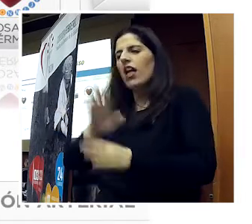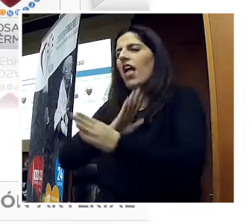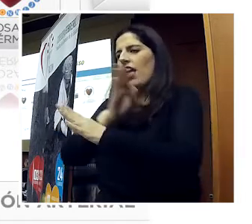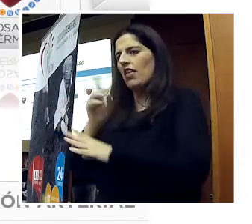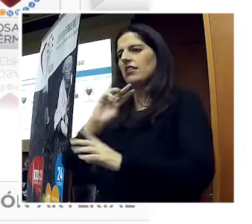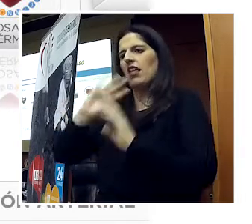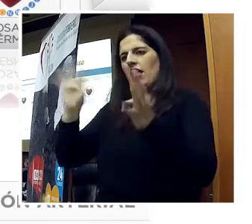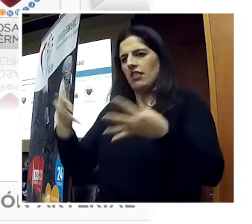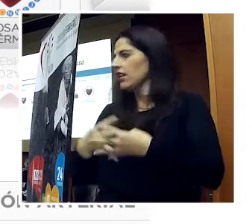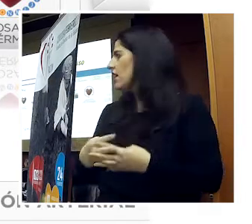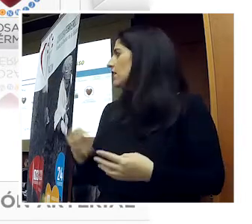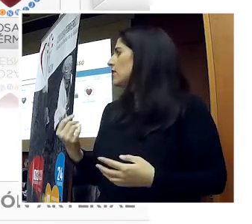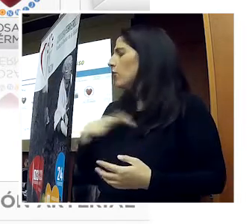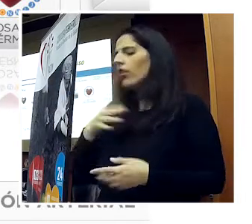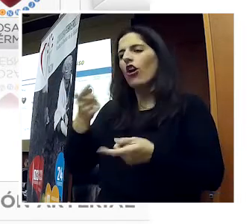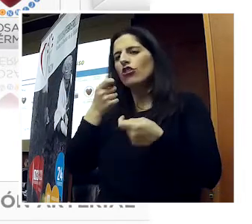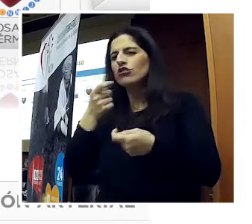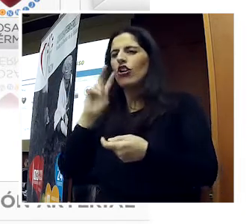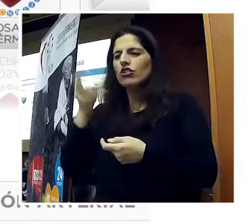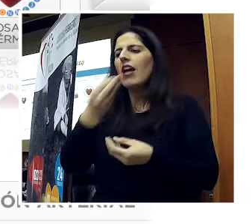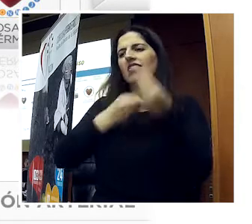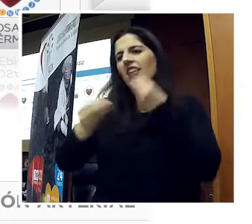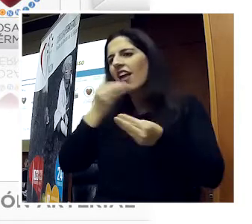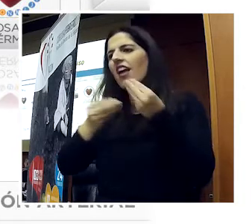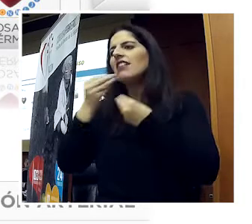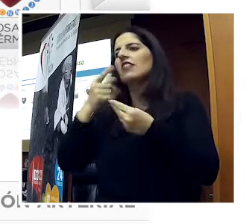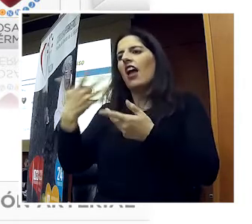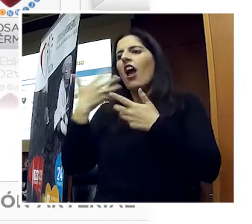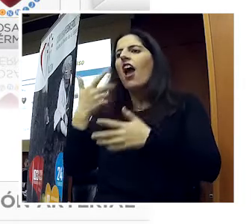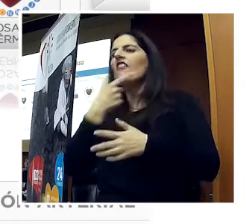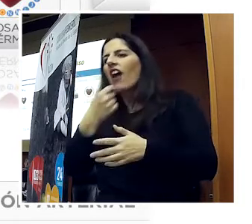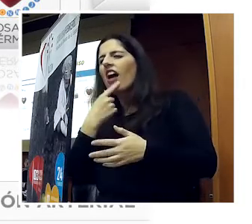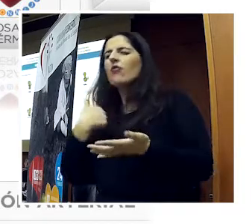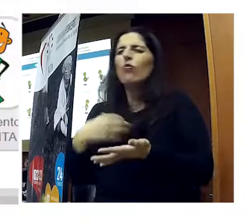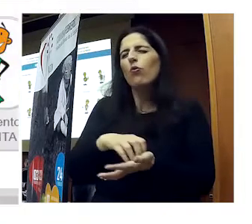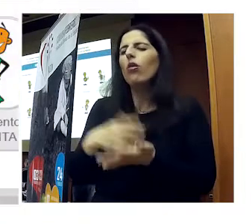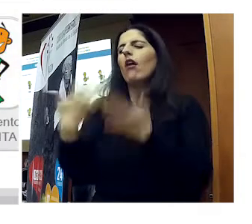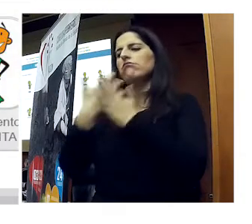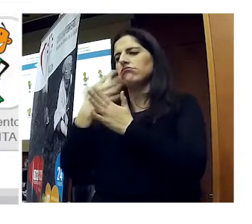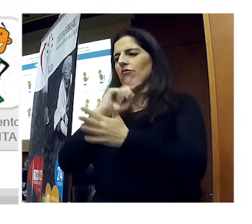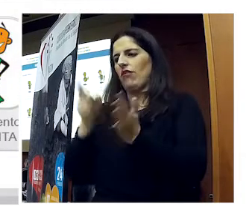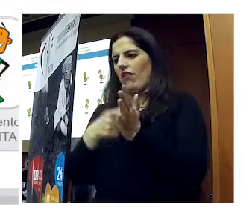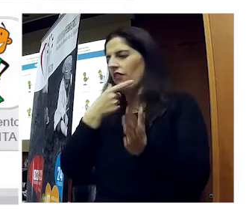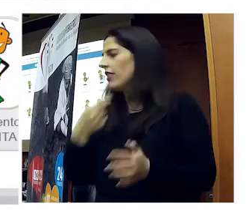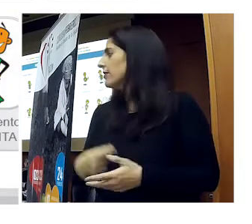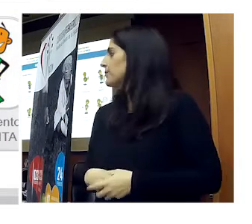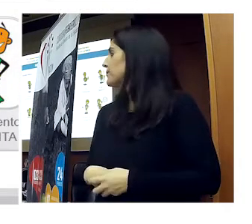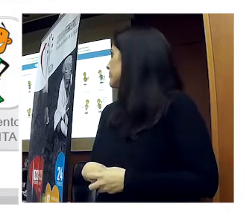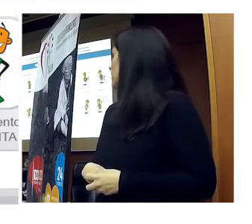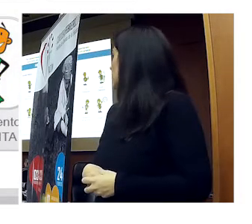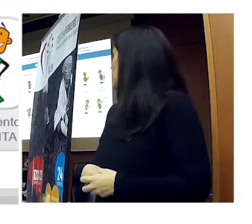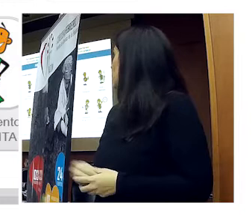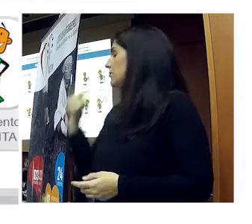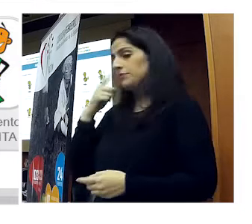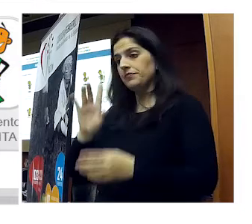los que tengáis la atención, que vais a encontrar medidas fáciles para poder, algunas de las dudas que podáis tener, ¿no? Fijaros, cuando entráis, por ejemplo,